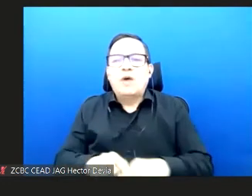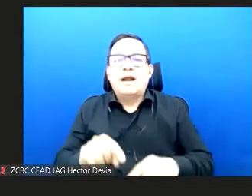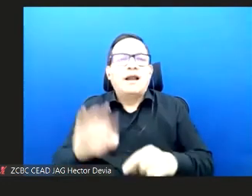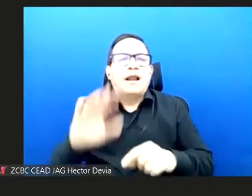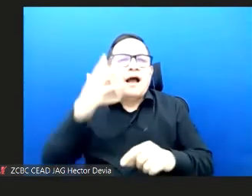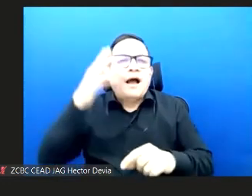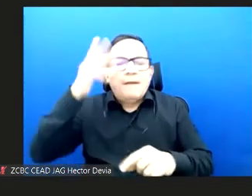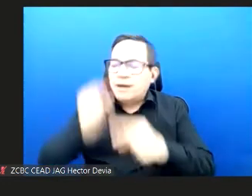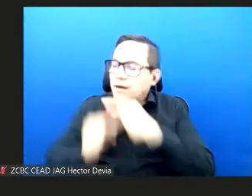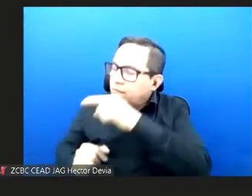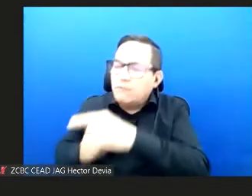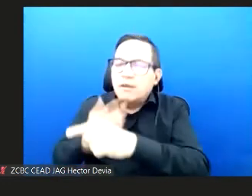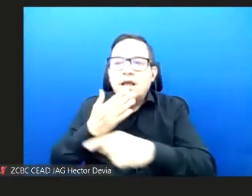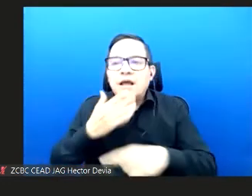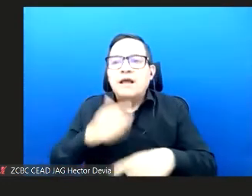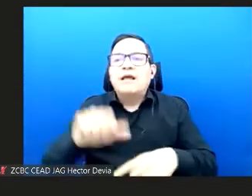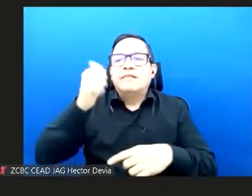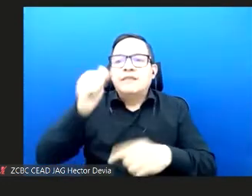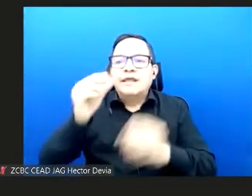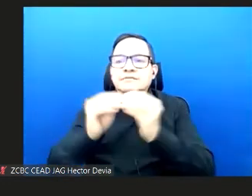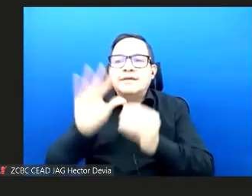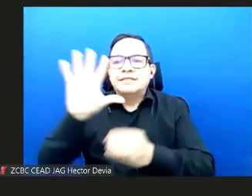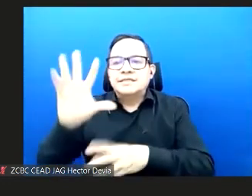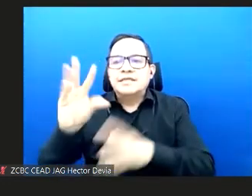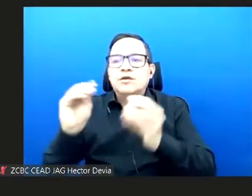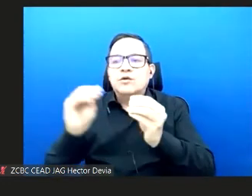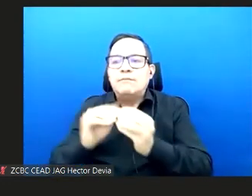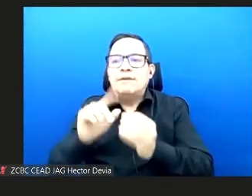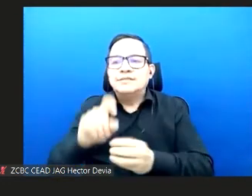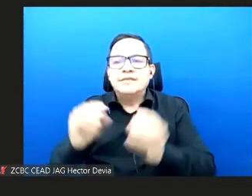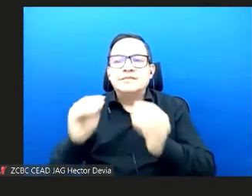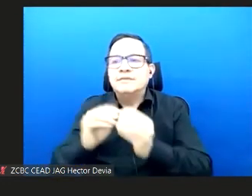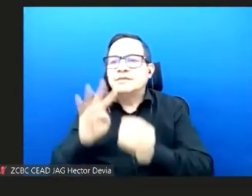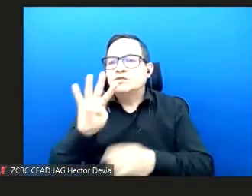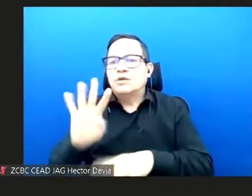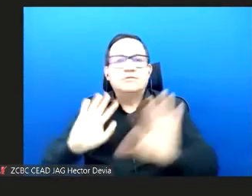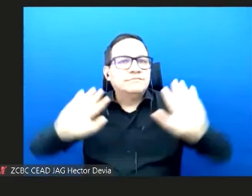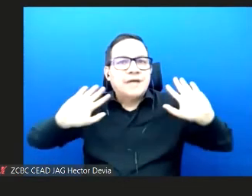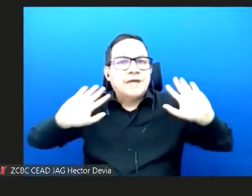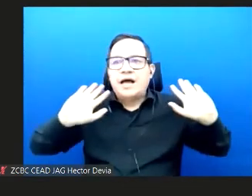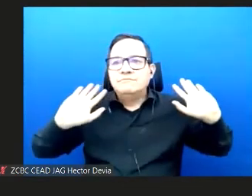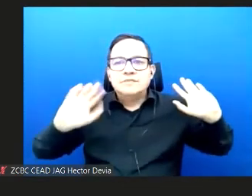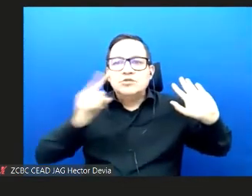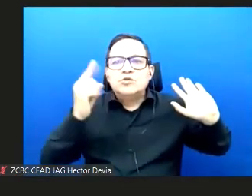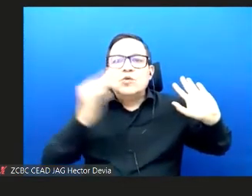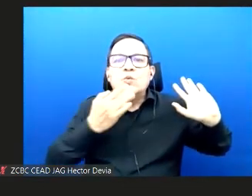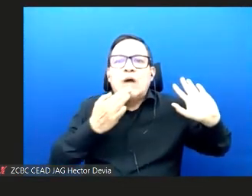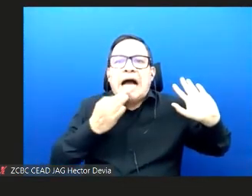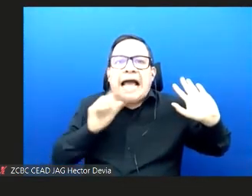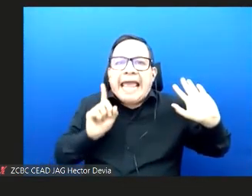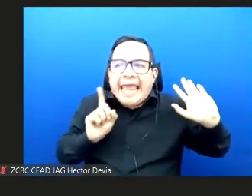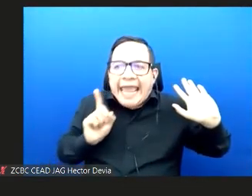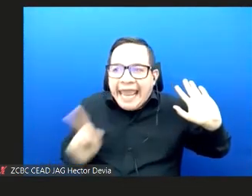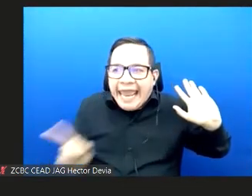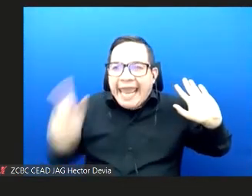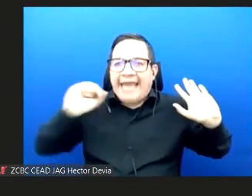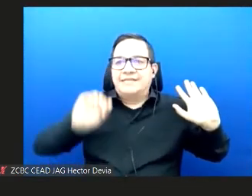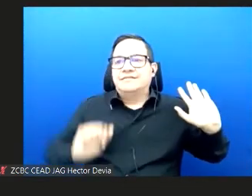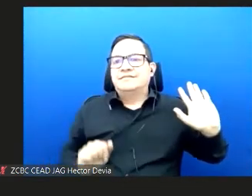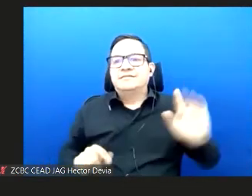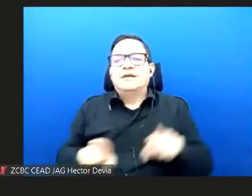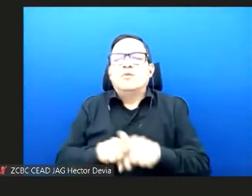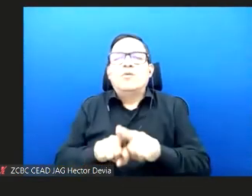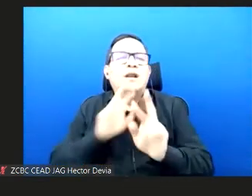Entonces sumaríamos 10 más 5 más 6 más 4, ¿no? ¿Listo? ¿Eso qué nos va a dar?